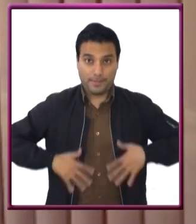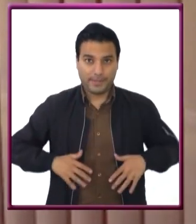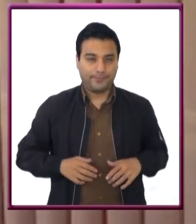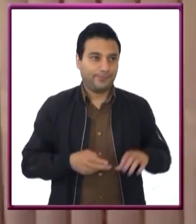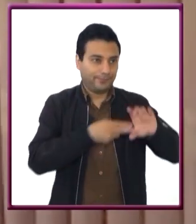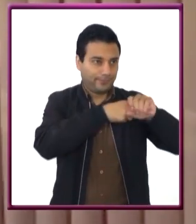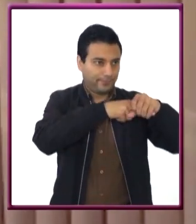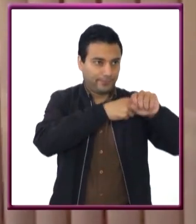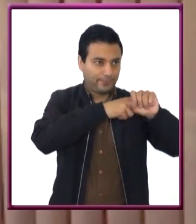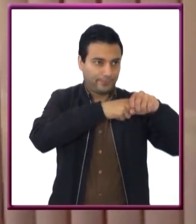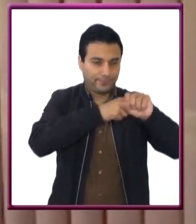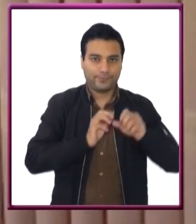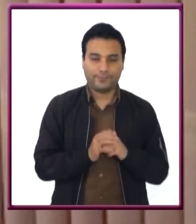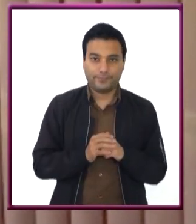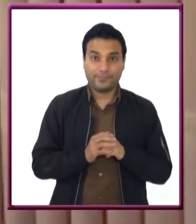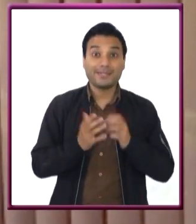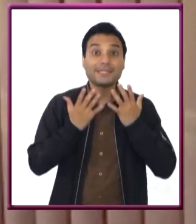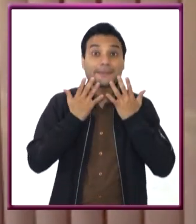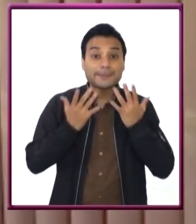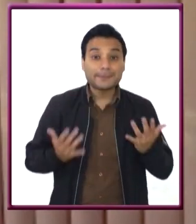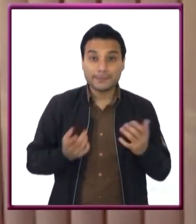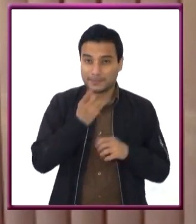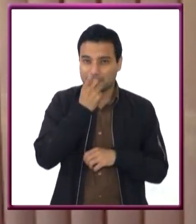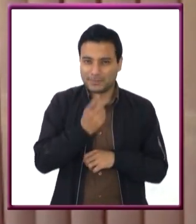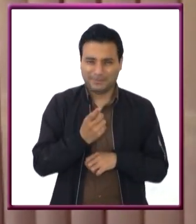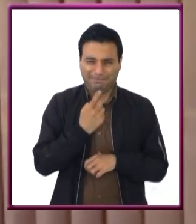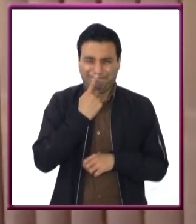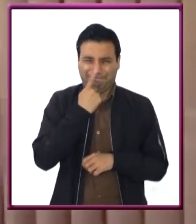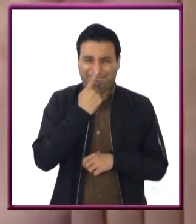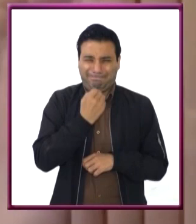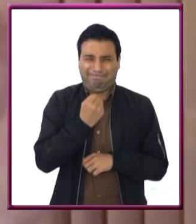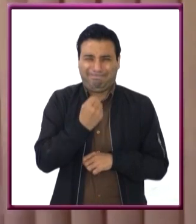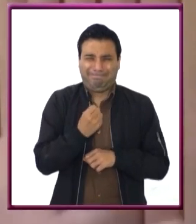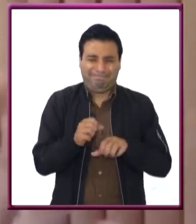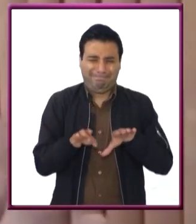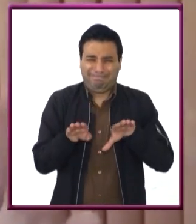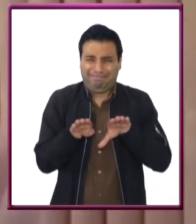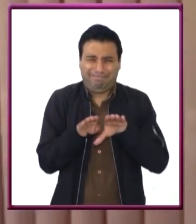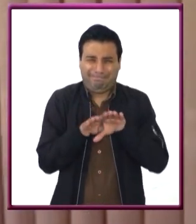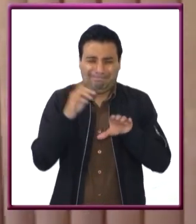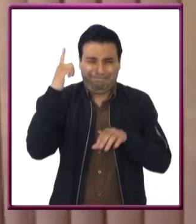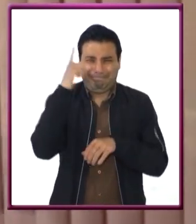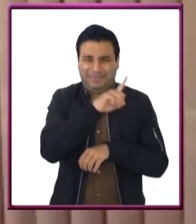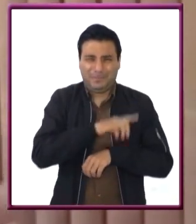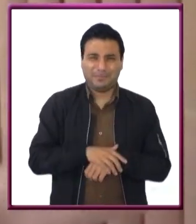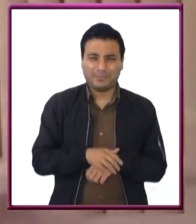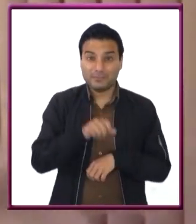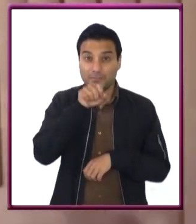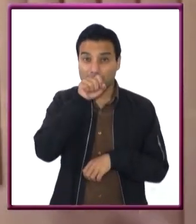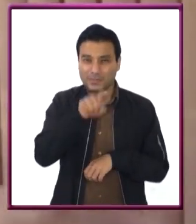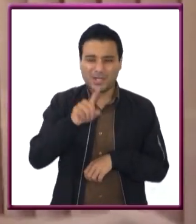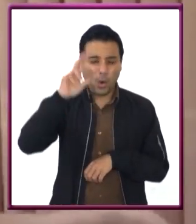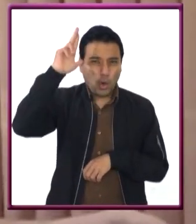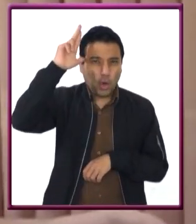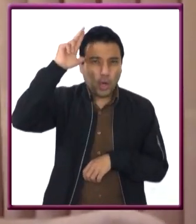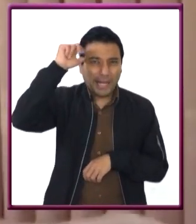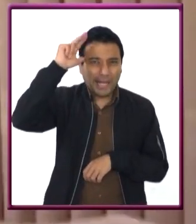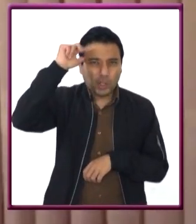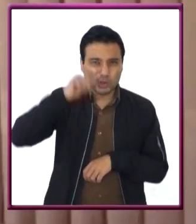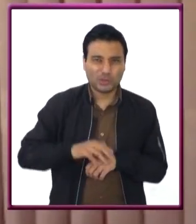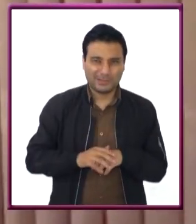Los olores, según describe Leonardo da Vinci, eran indescriptibles, horribles. También los conejos que estaban